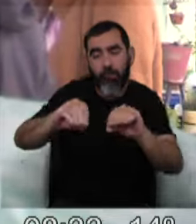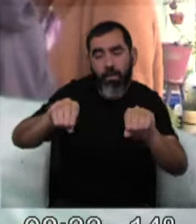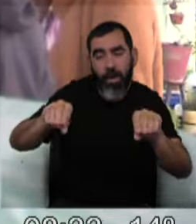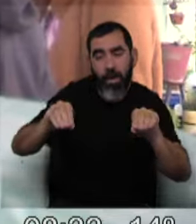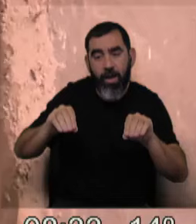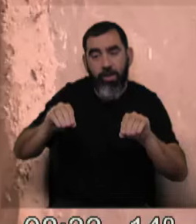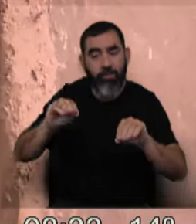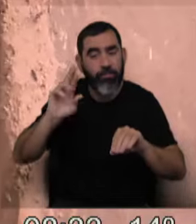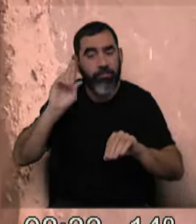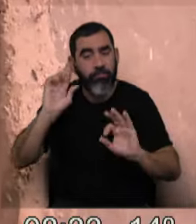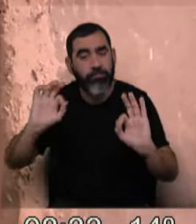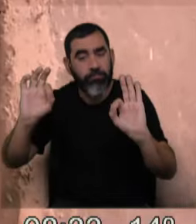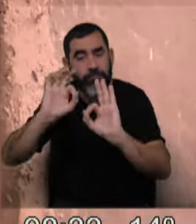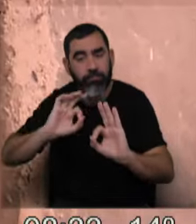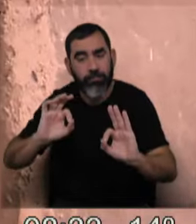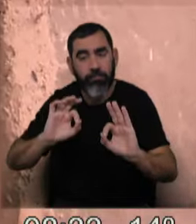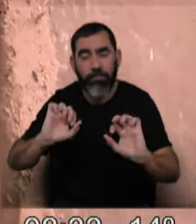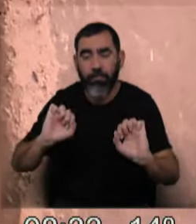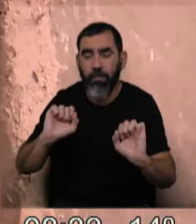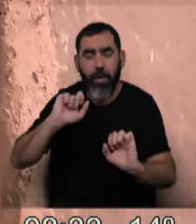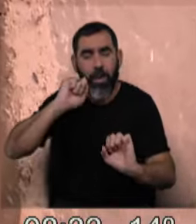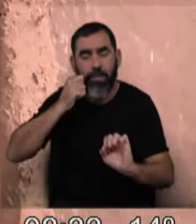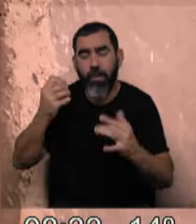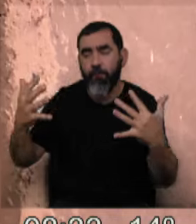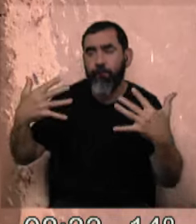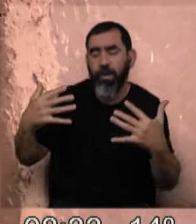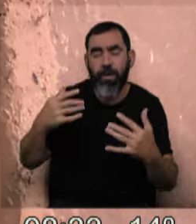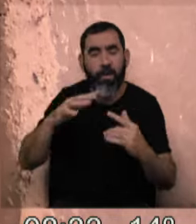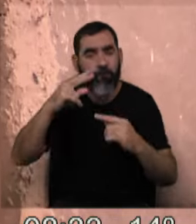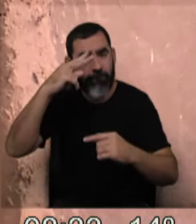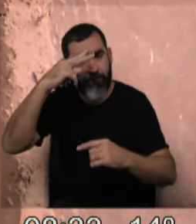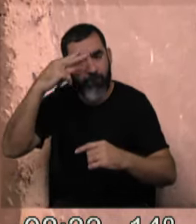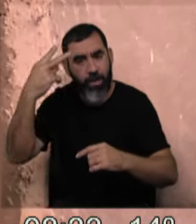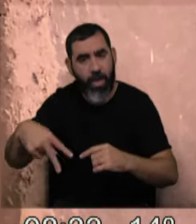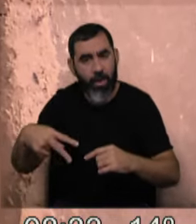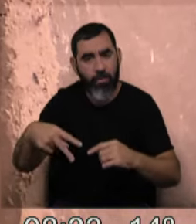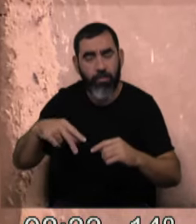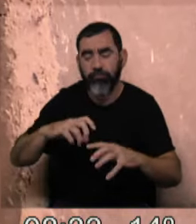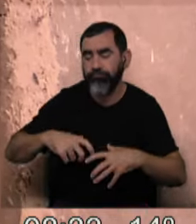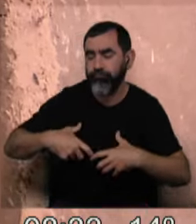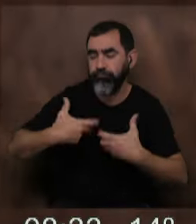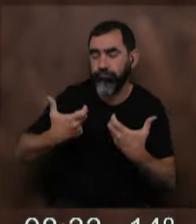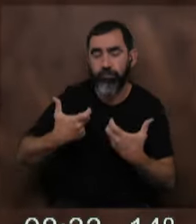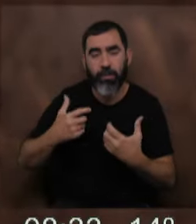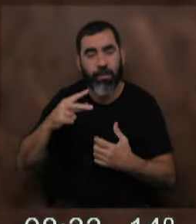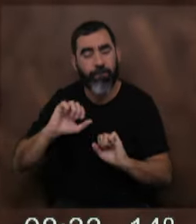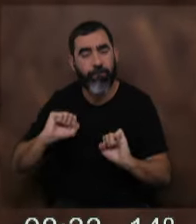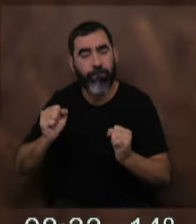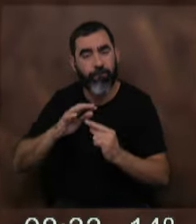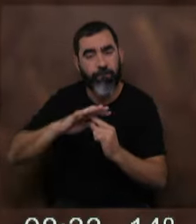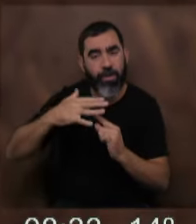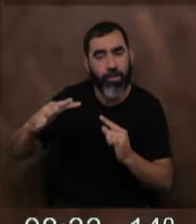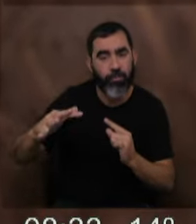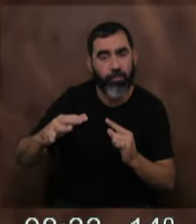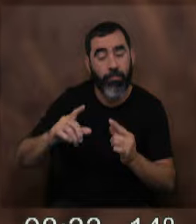acústica, es abrigada, es fresca en verano. O sea, es un espectáculo. Y